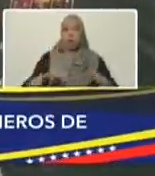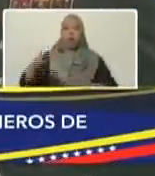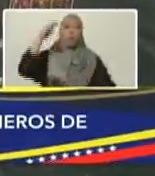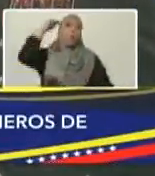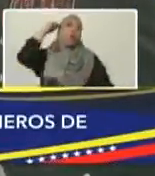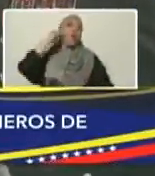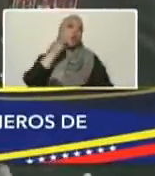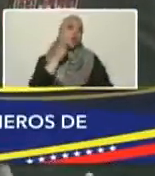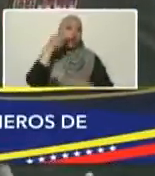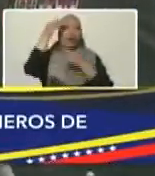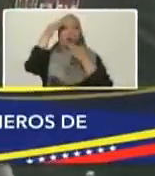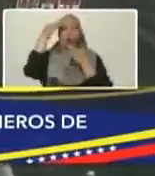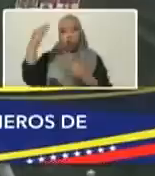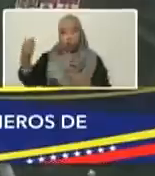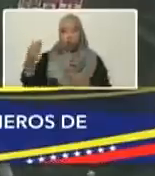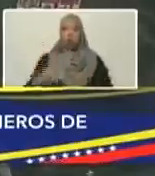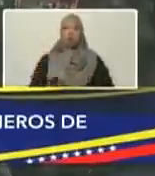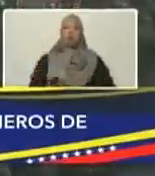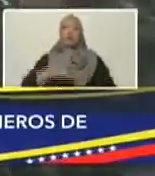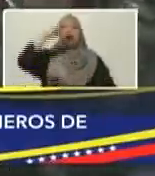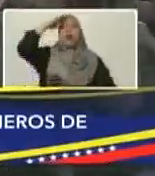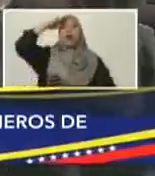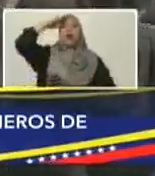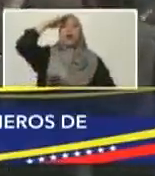Bolívar. ¡Saludo!